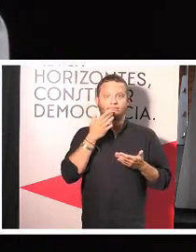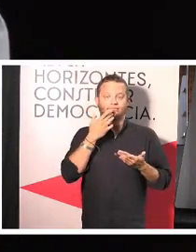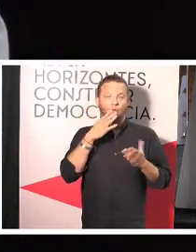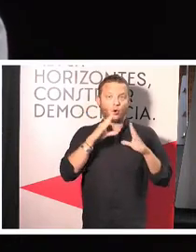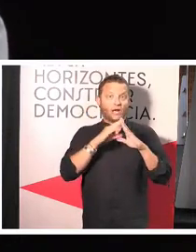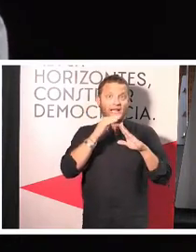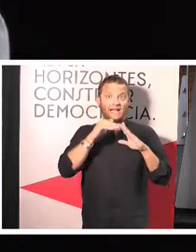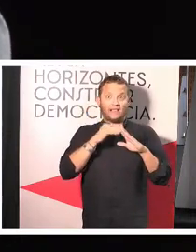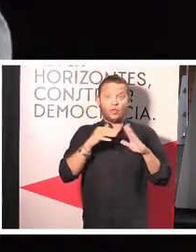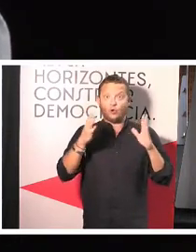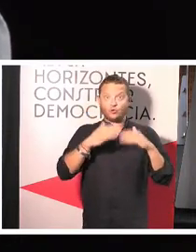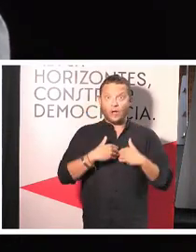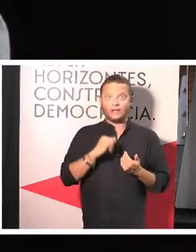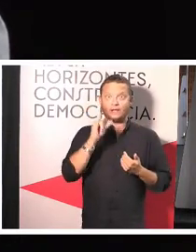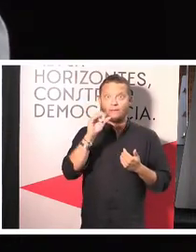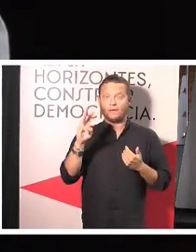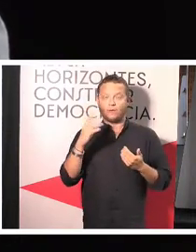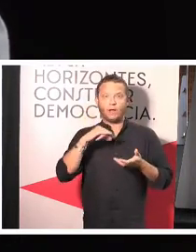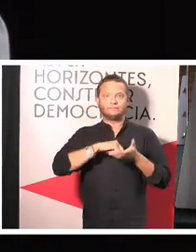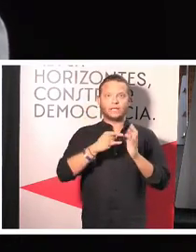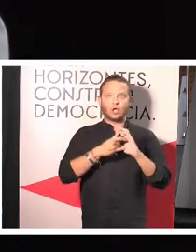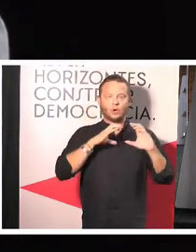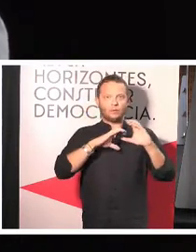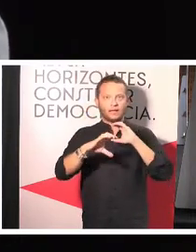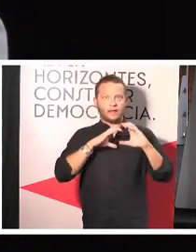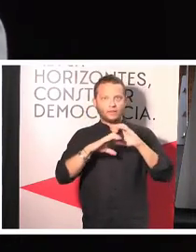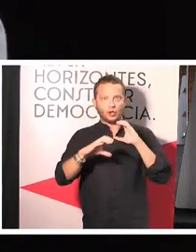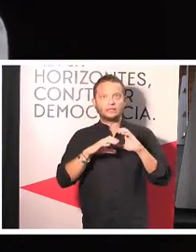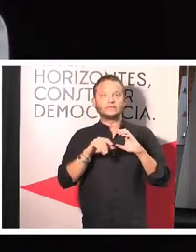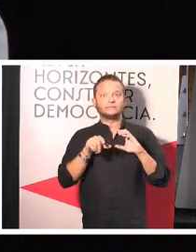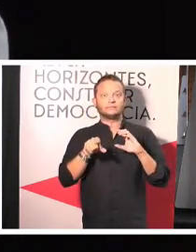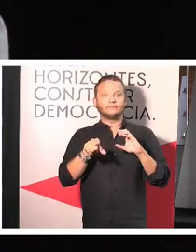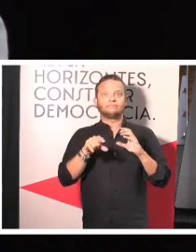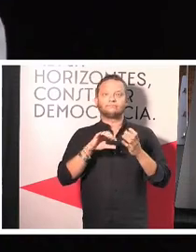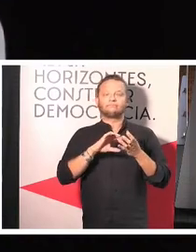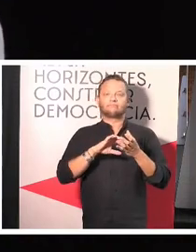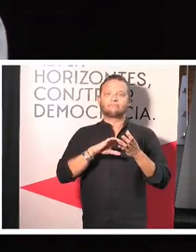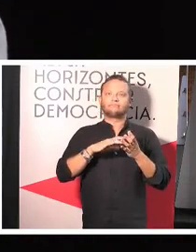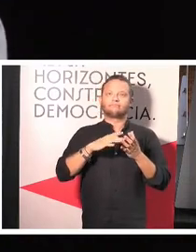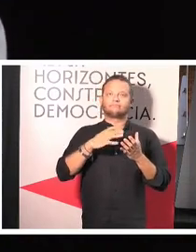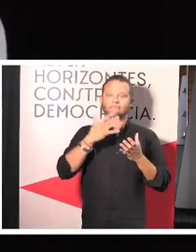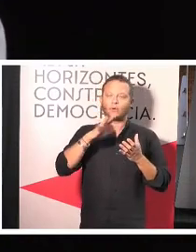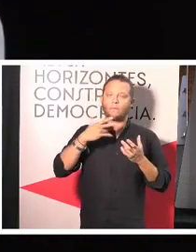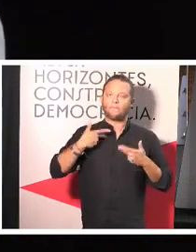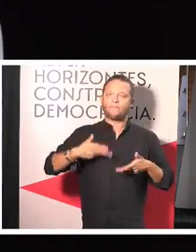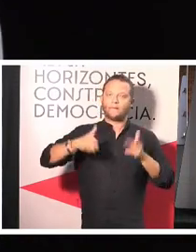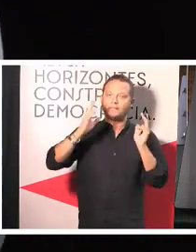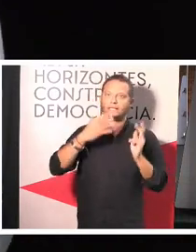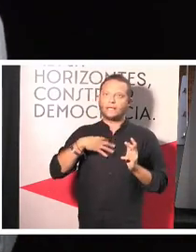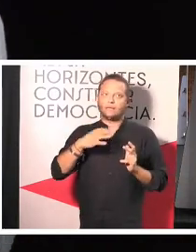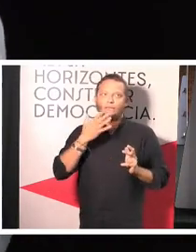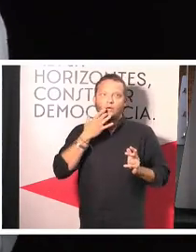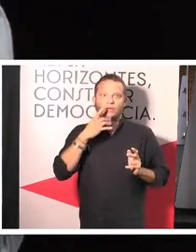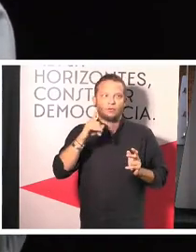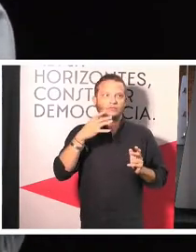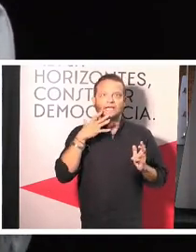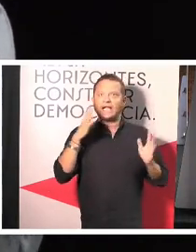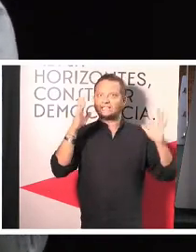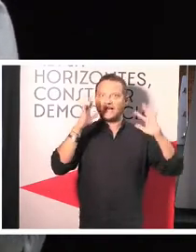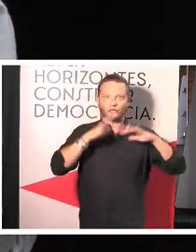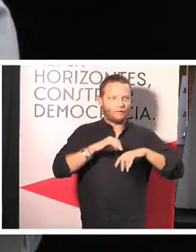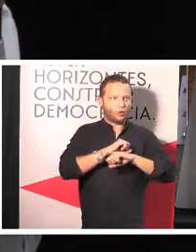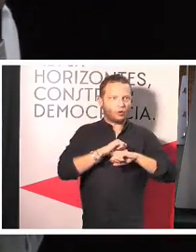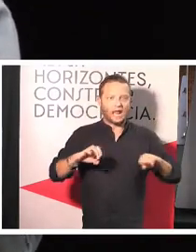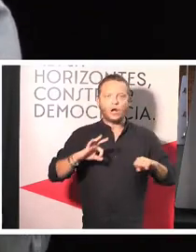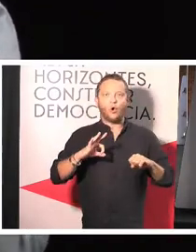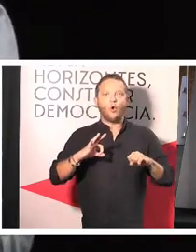o al permitir unas redes de telecomunicaciones no jerarquizadas, se supone que lo que permitían es que, en caso de catástrofe nuclear